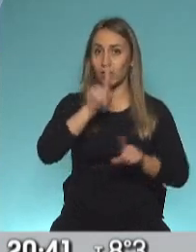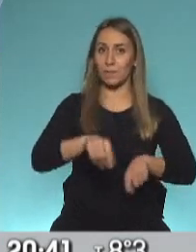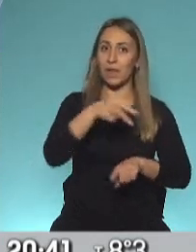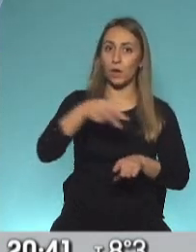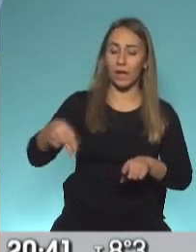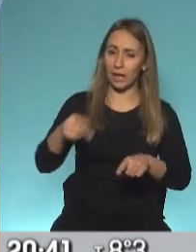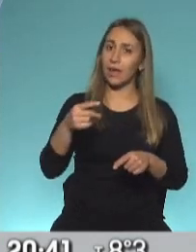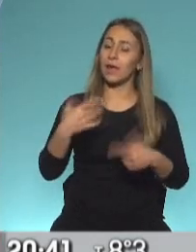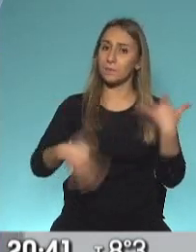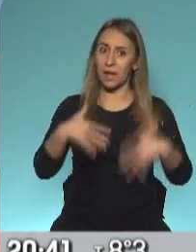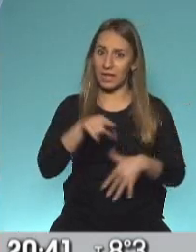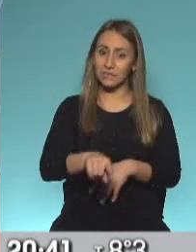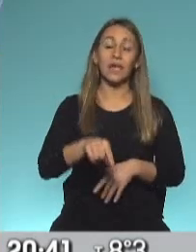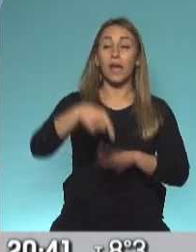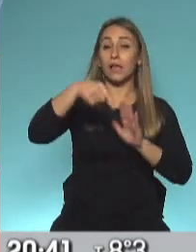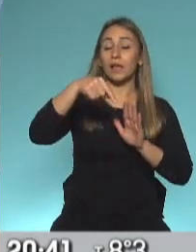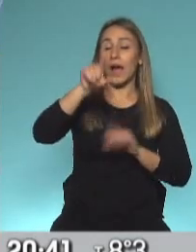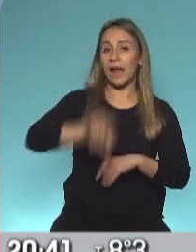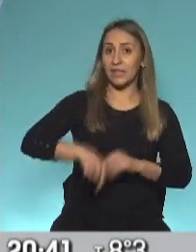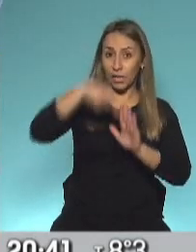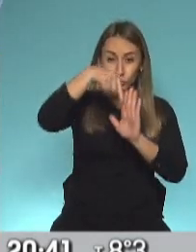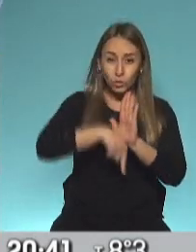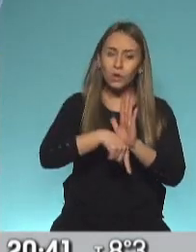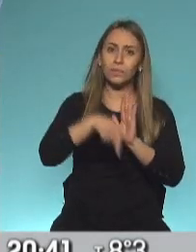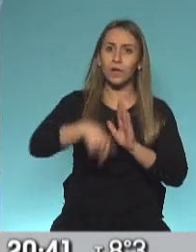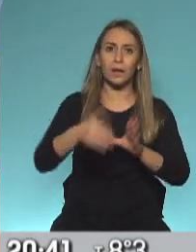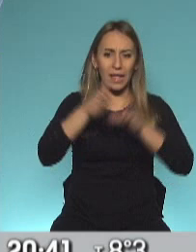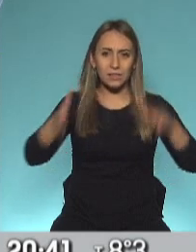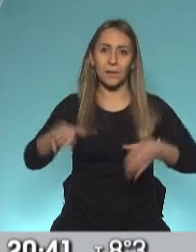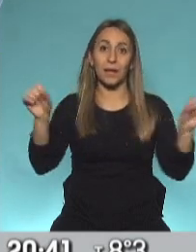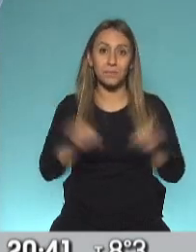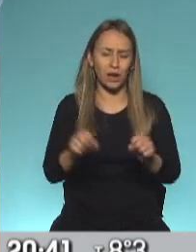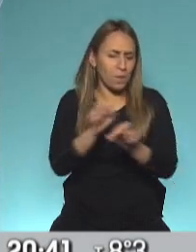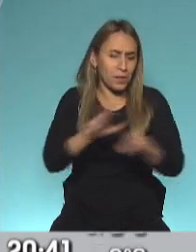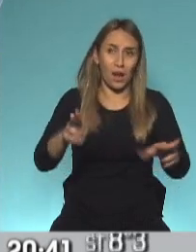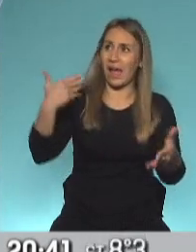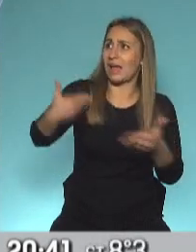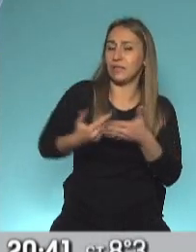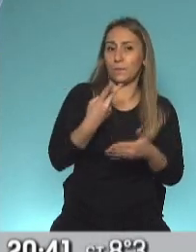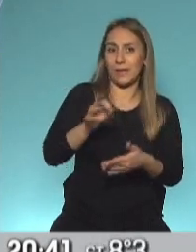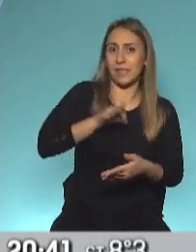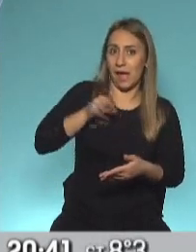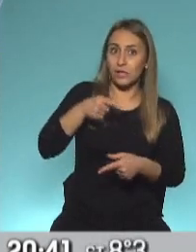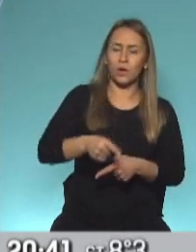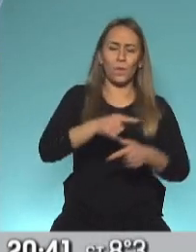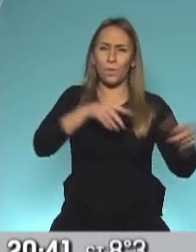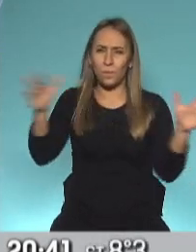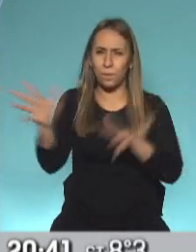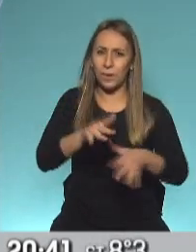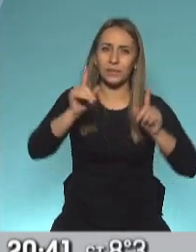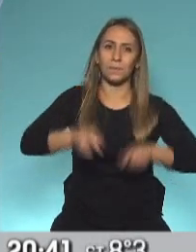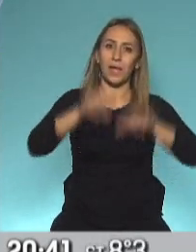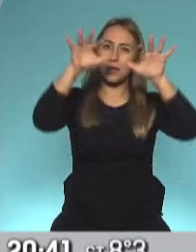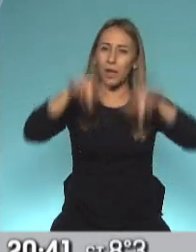del país está sufriendo una de las peores inviernos de los últimos 20 años con fuertes temporales de viento y nieve que